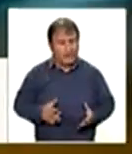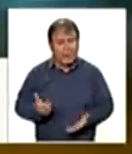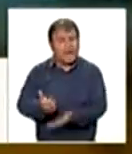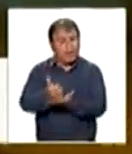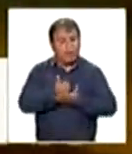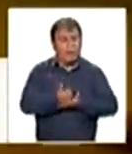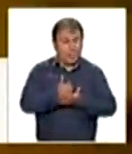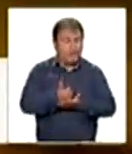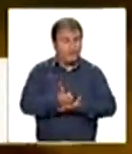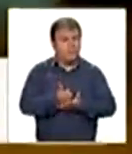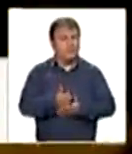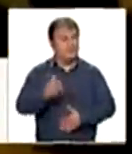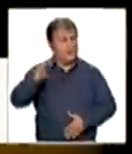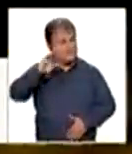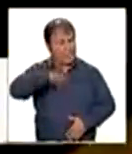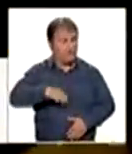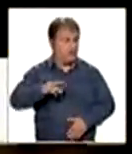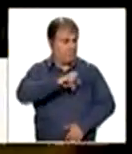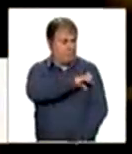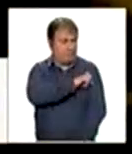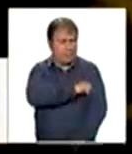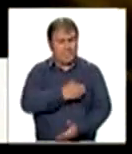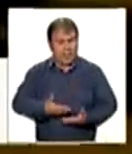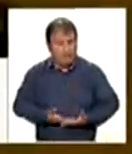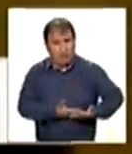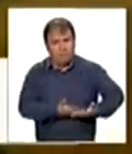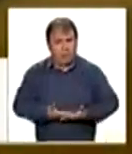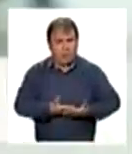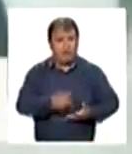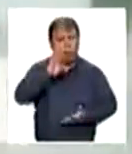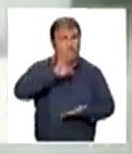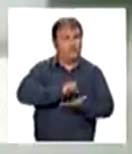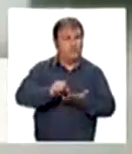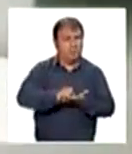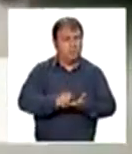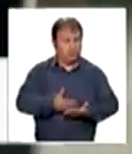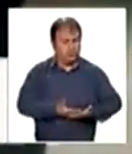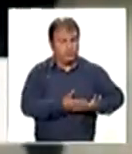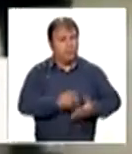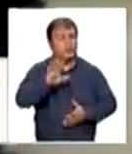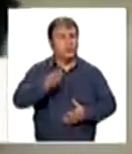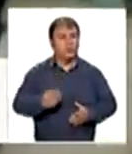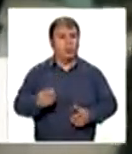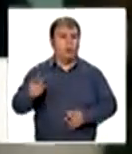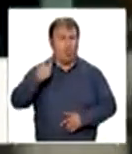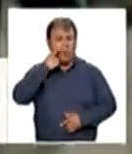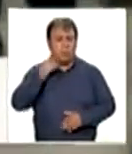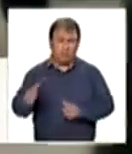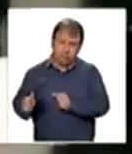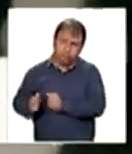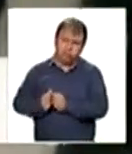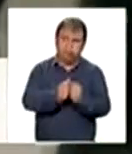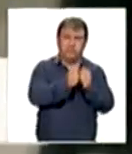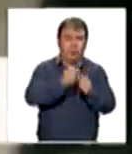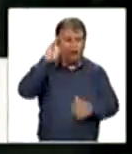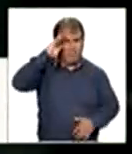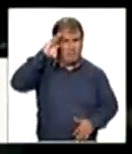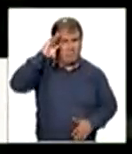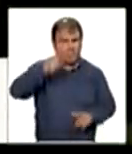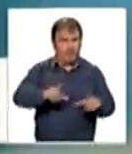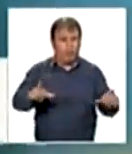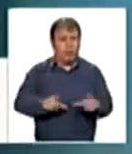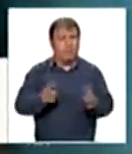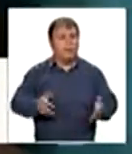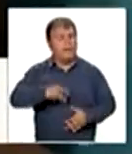auxiliaron y llamaron a Serenazgo. Ella, cargando a su hijo de apenas 4 meses en brazos, y su agresor fueron trasladados a la comisaría local,